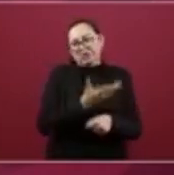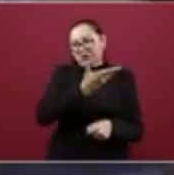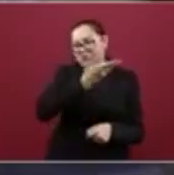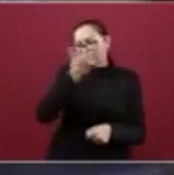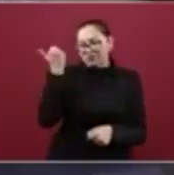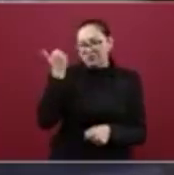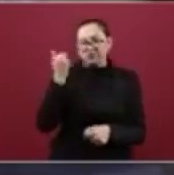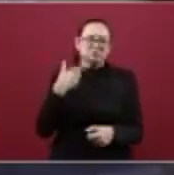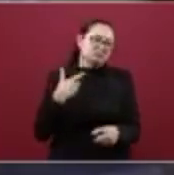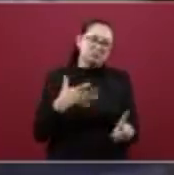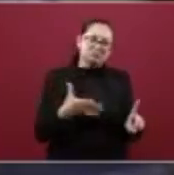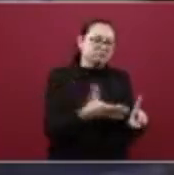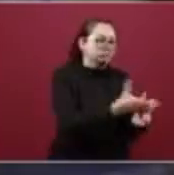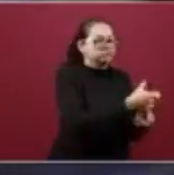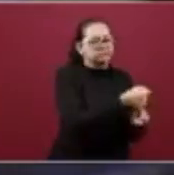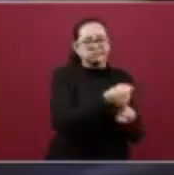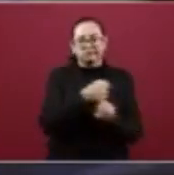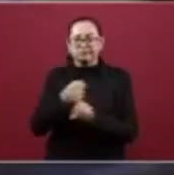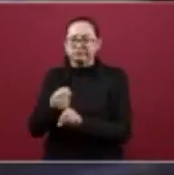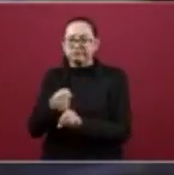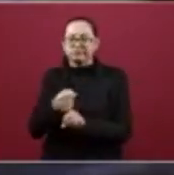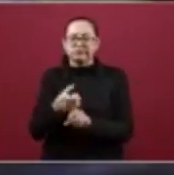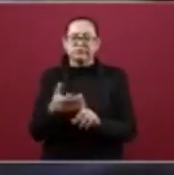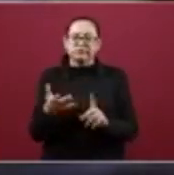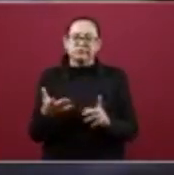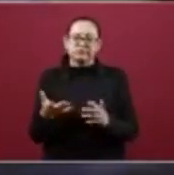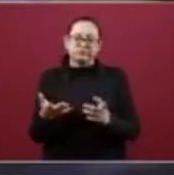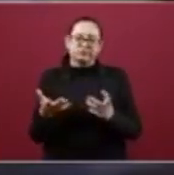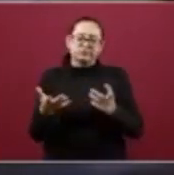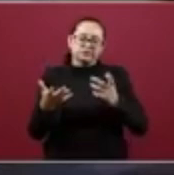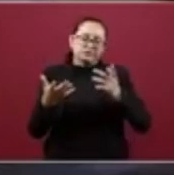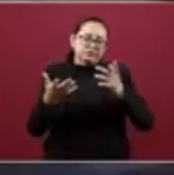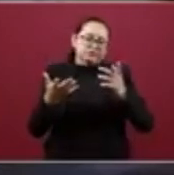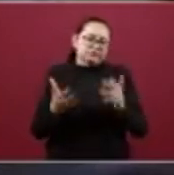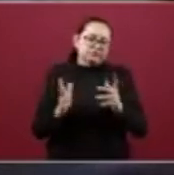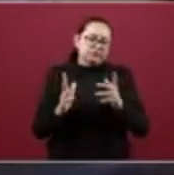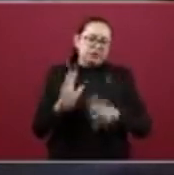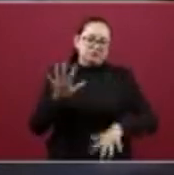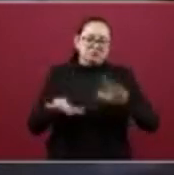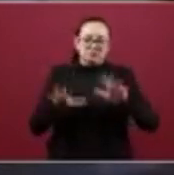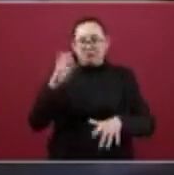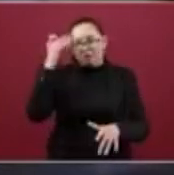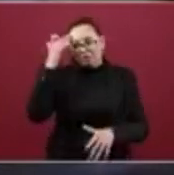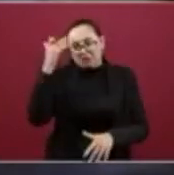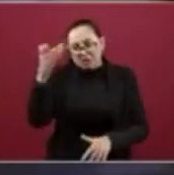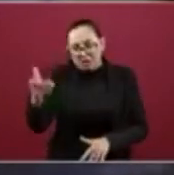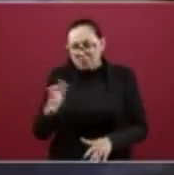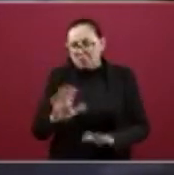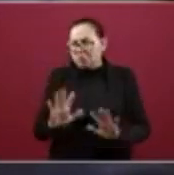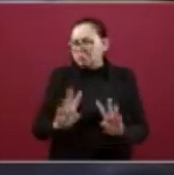a buscarlo a él cuando ya pasó tiempo, lo vendió,